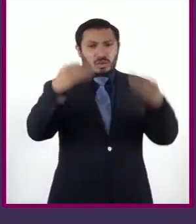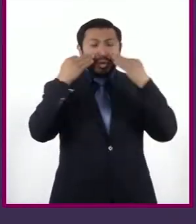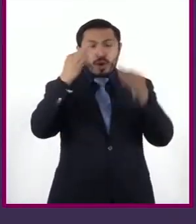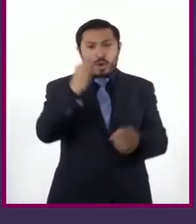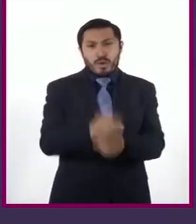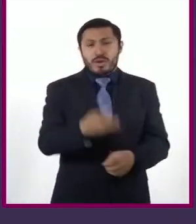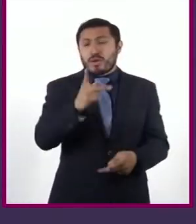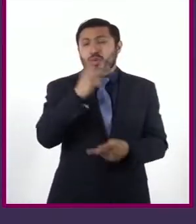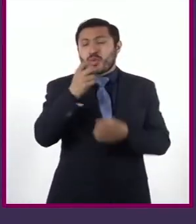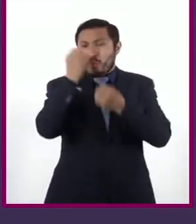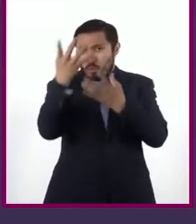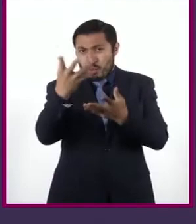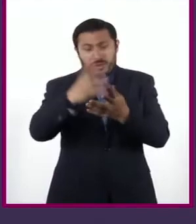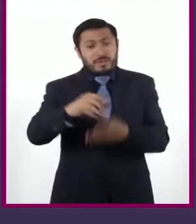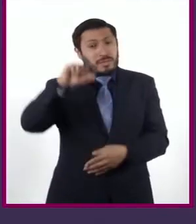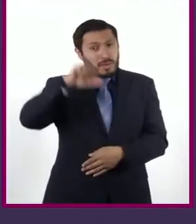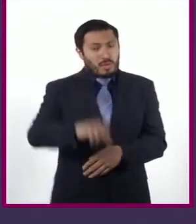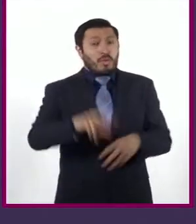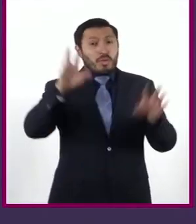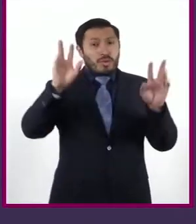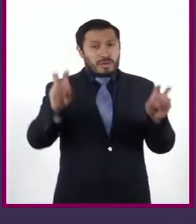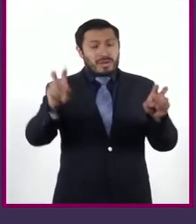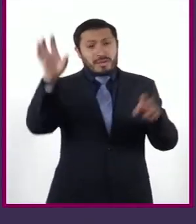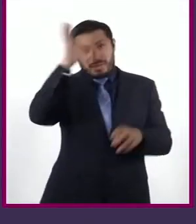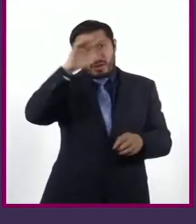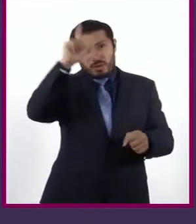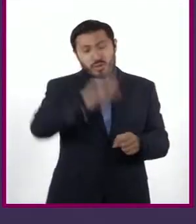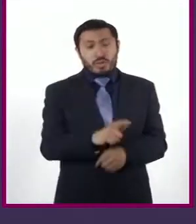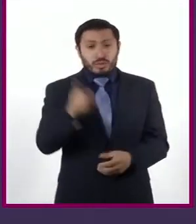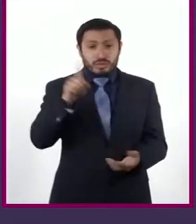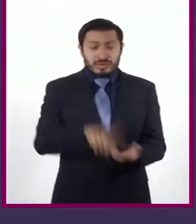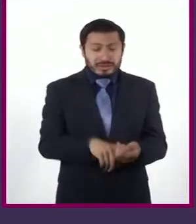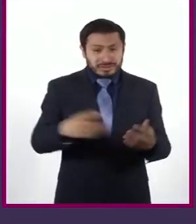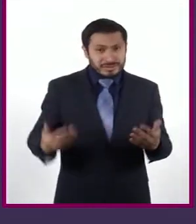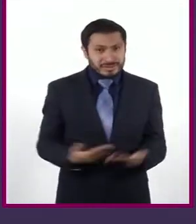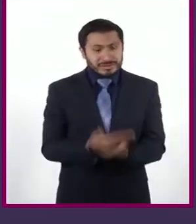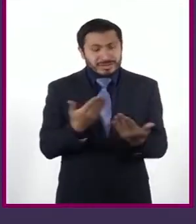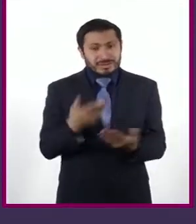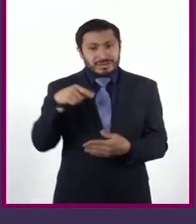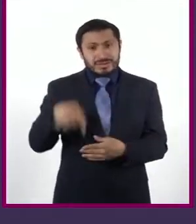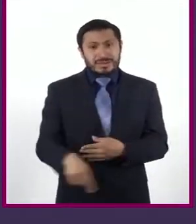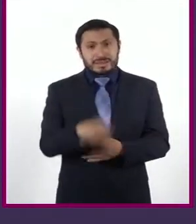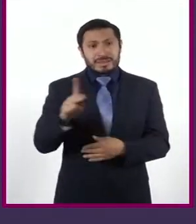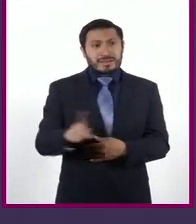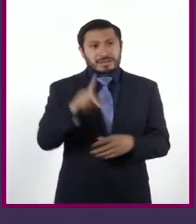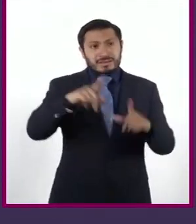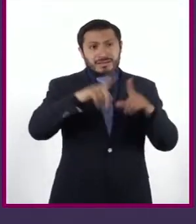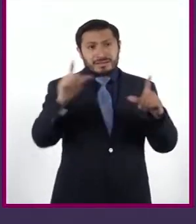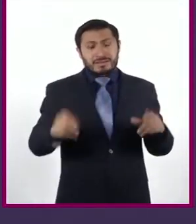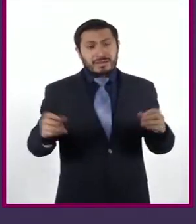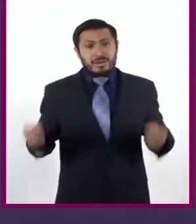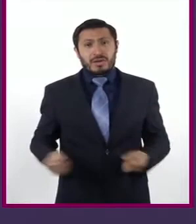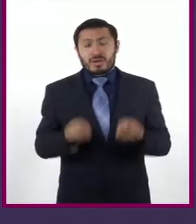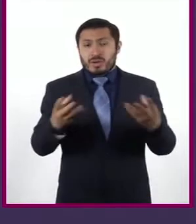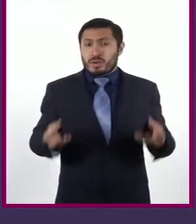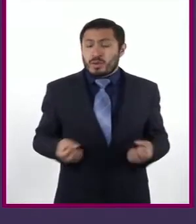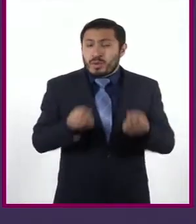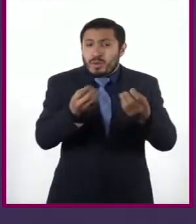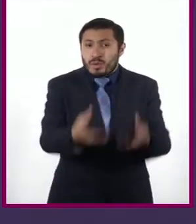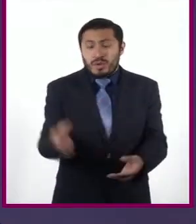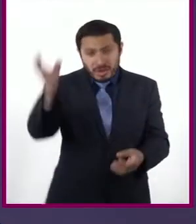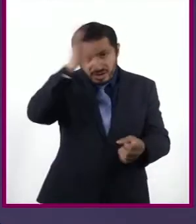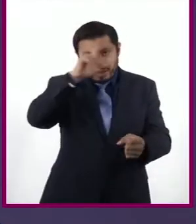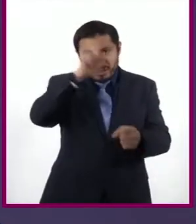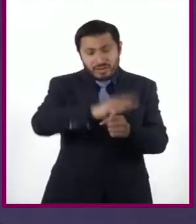El tema que hoy nos atañe son las culturas originarias de nuestro país y su contribución a la vida cultural de México